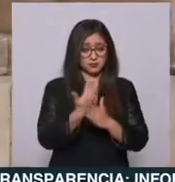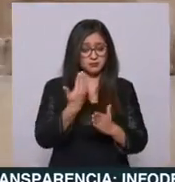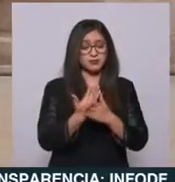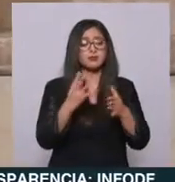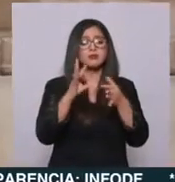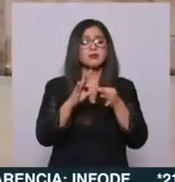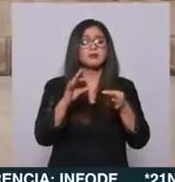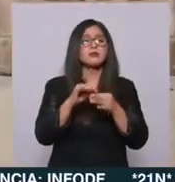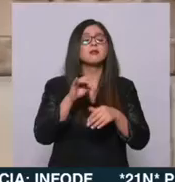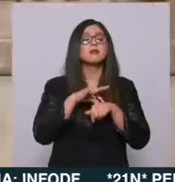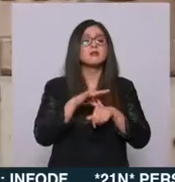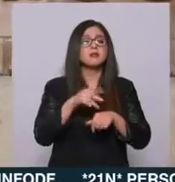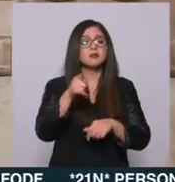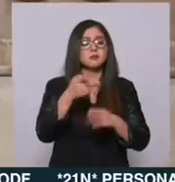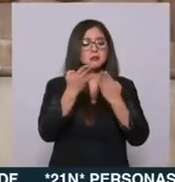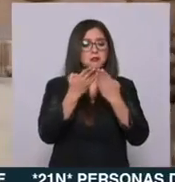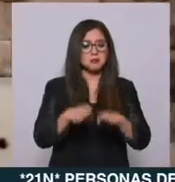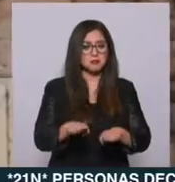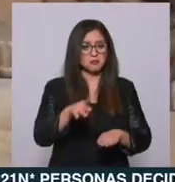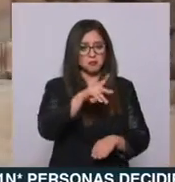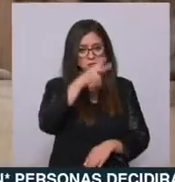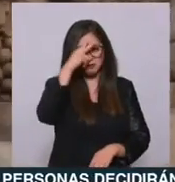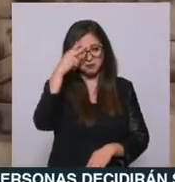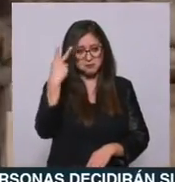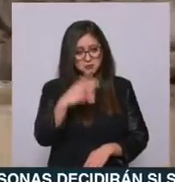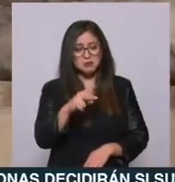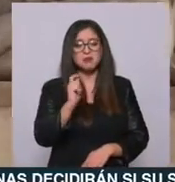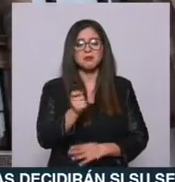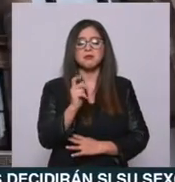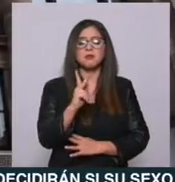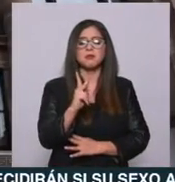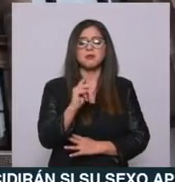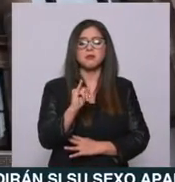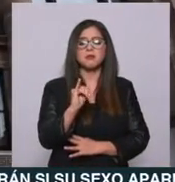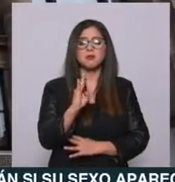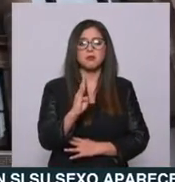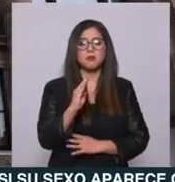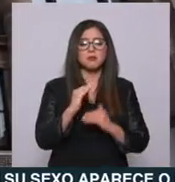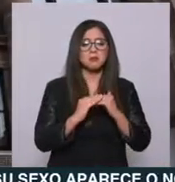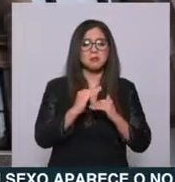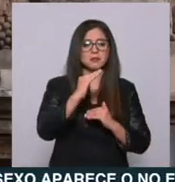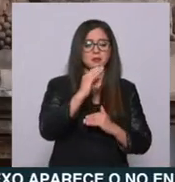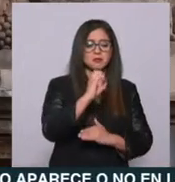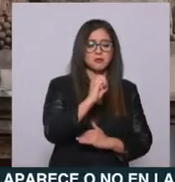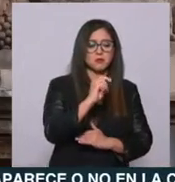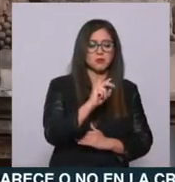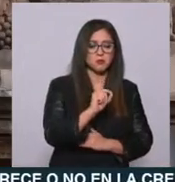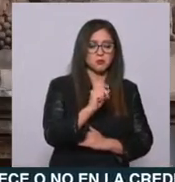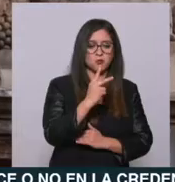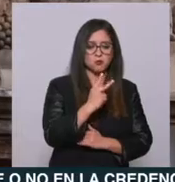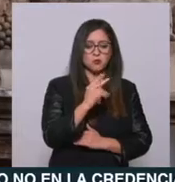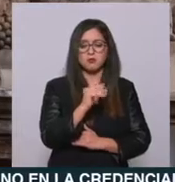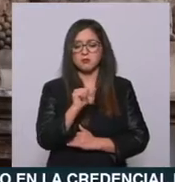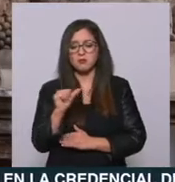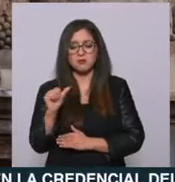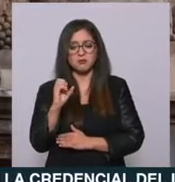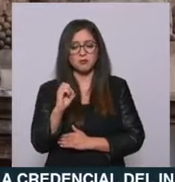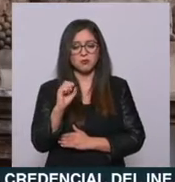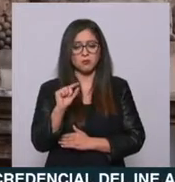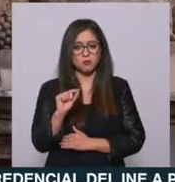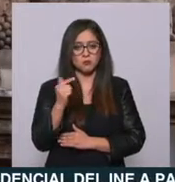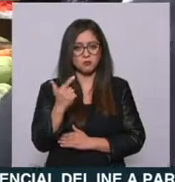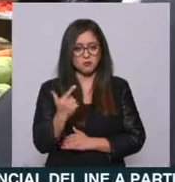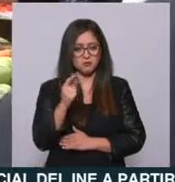a la expectativa del Banco de México respecto a que el Producto Interno Bruto crecerá entre 0.2 y 0.7%